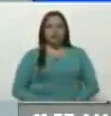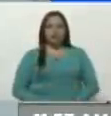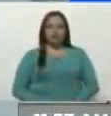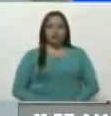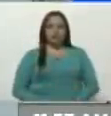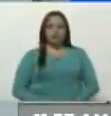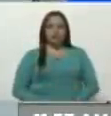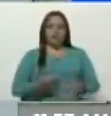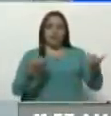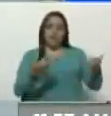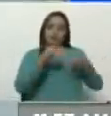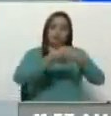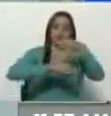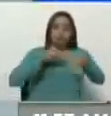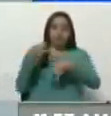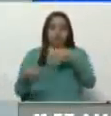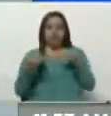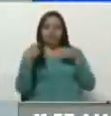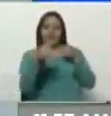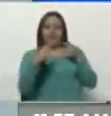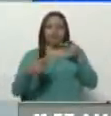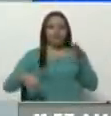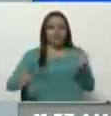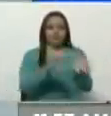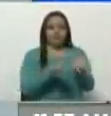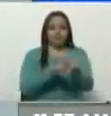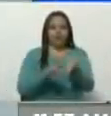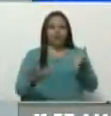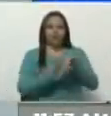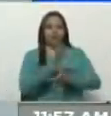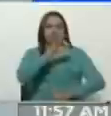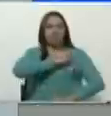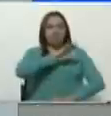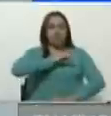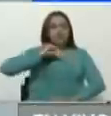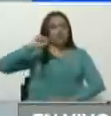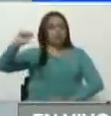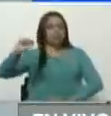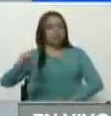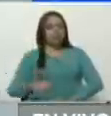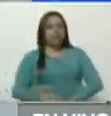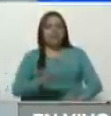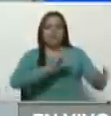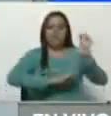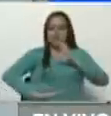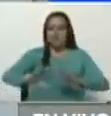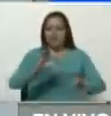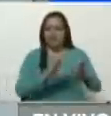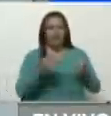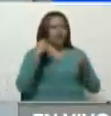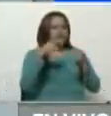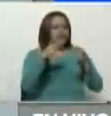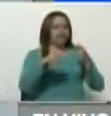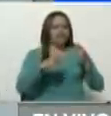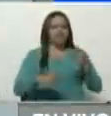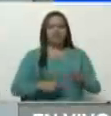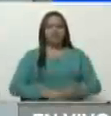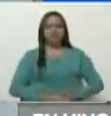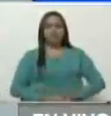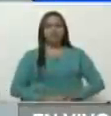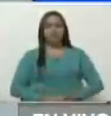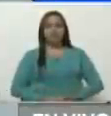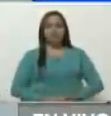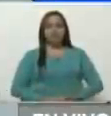ya hemos hablado de eso. Cantidad de veces se ha hablado de socialismo, socialismo científico, etcétera. De repente